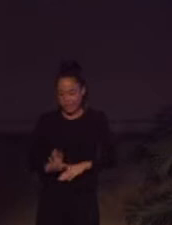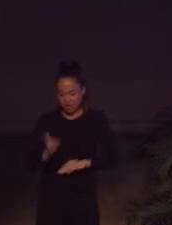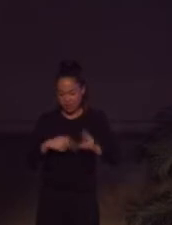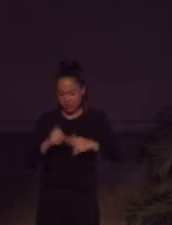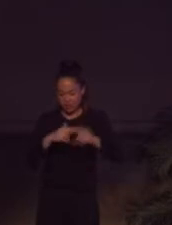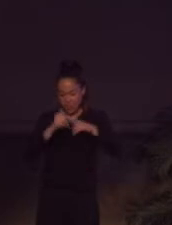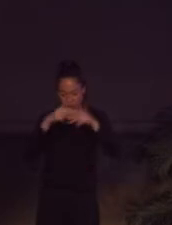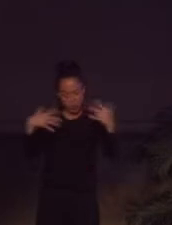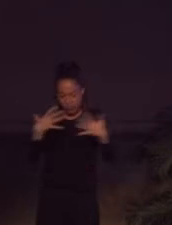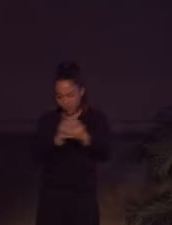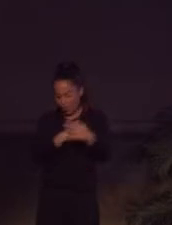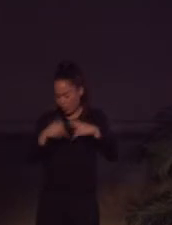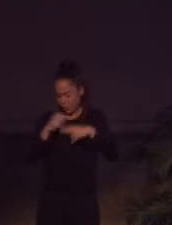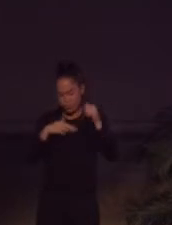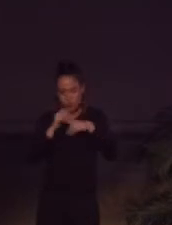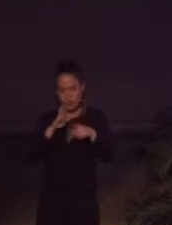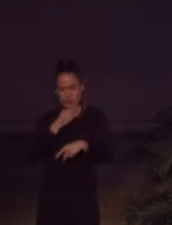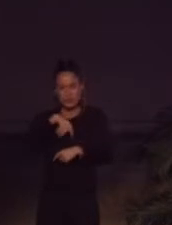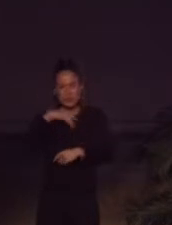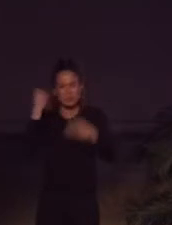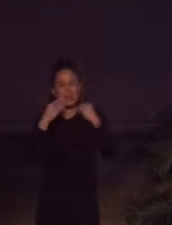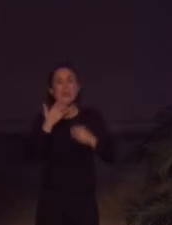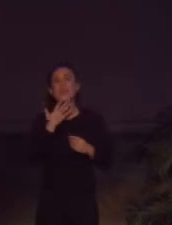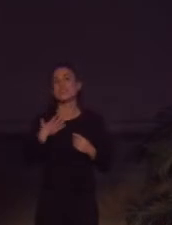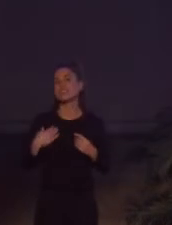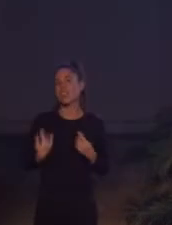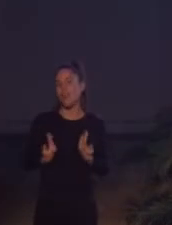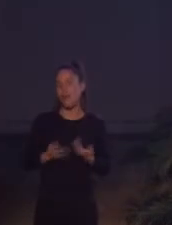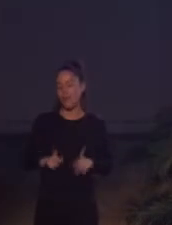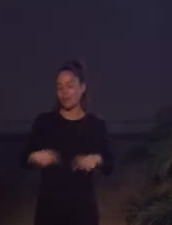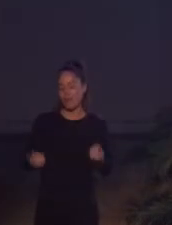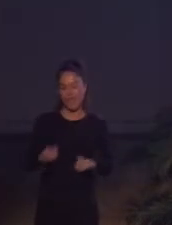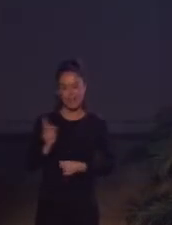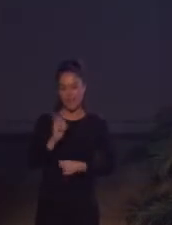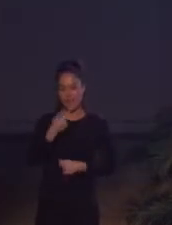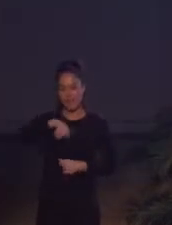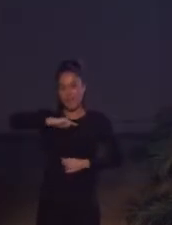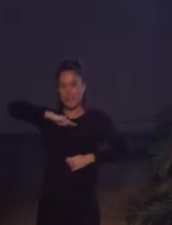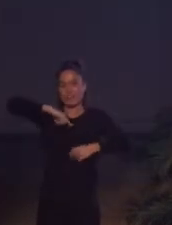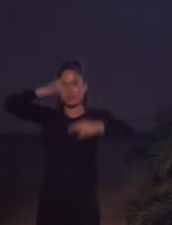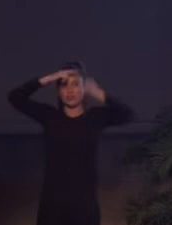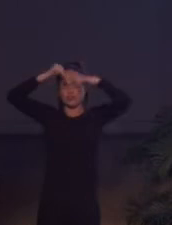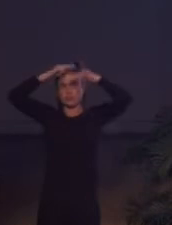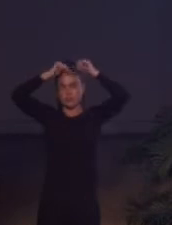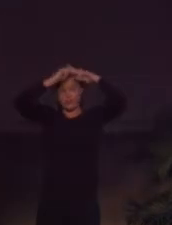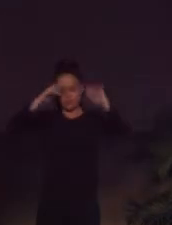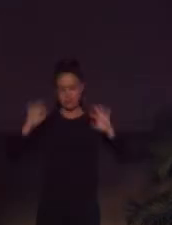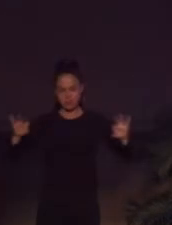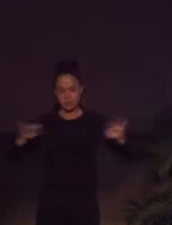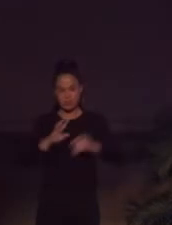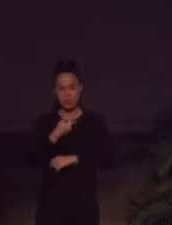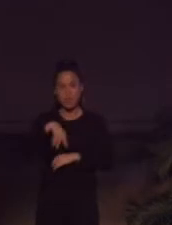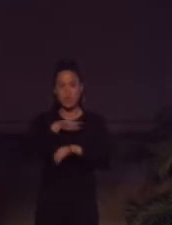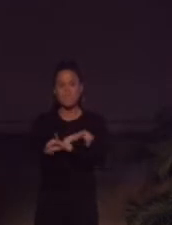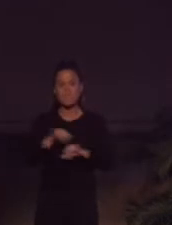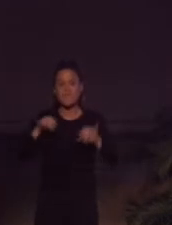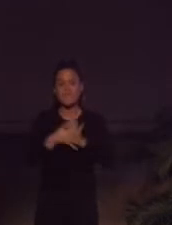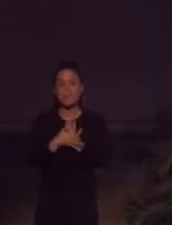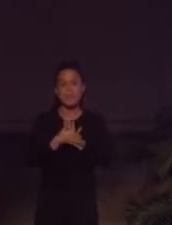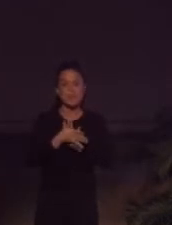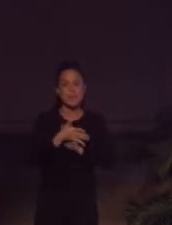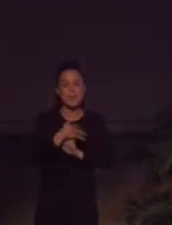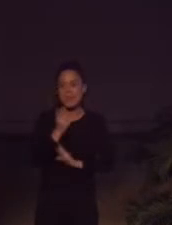deseo que pensamos que es algo natural, no lo es una construcción. Yo para acabar simplemente quería acabar con una,